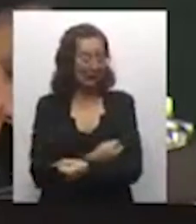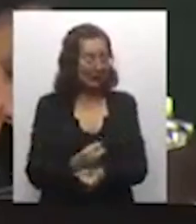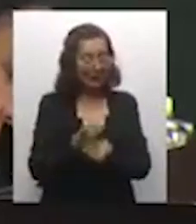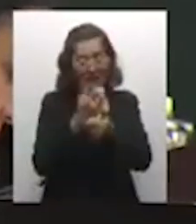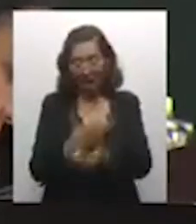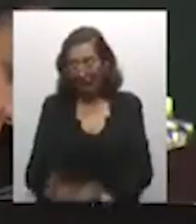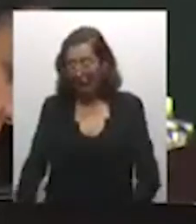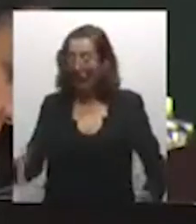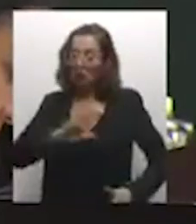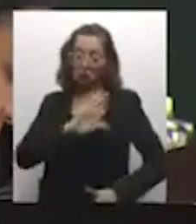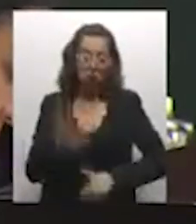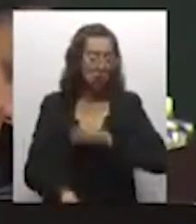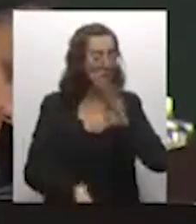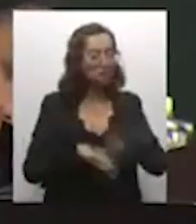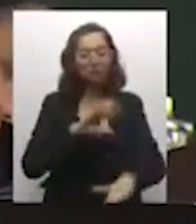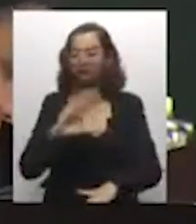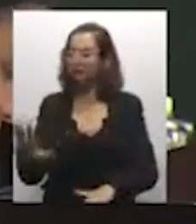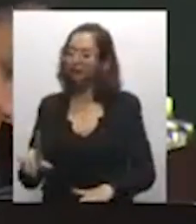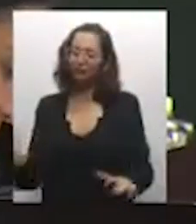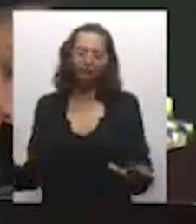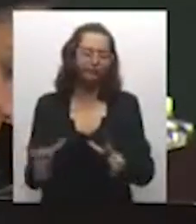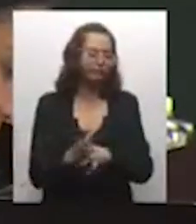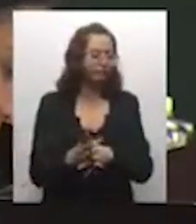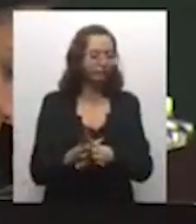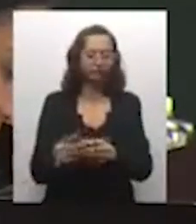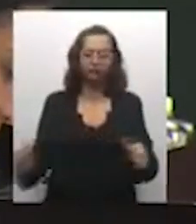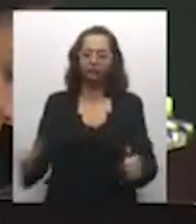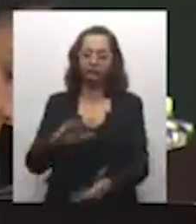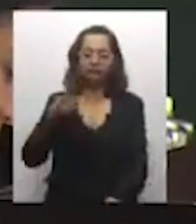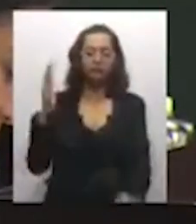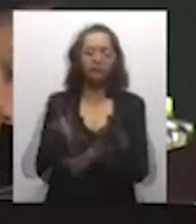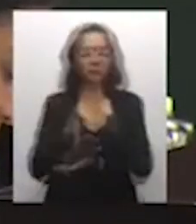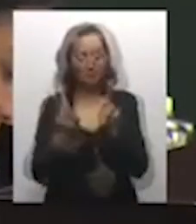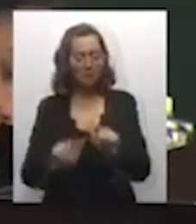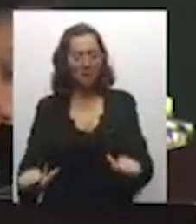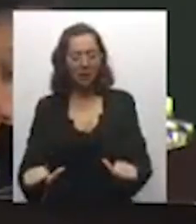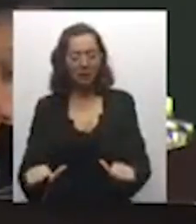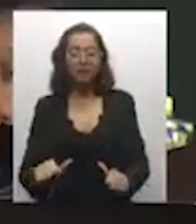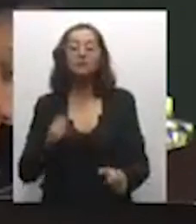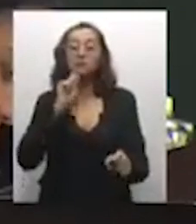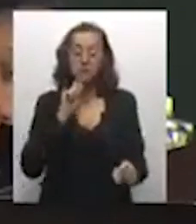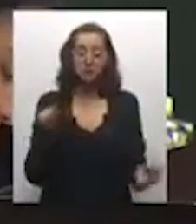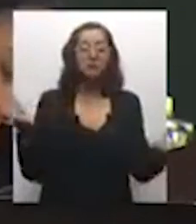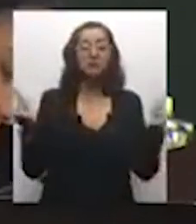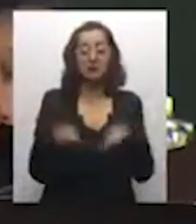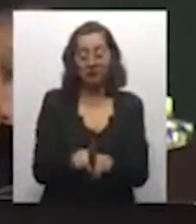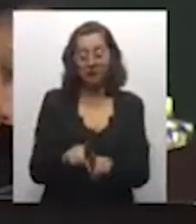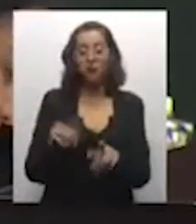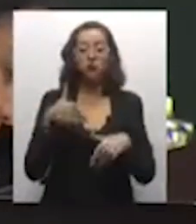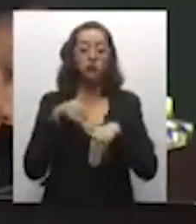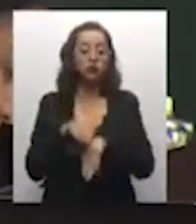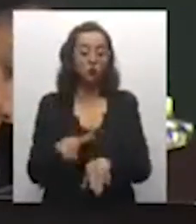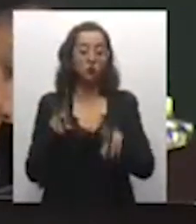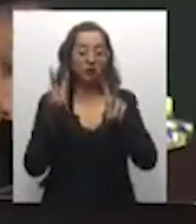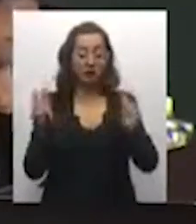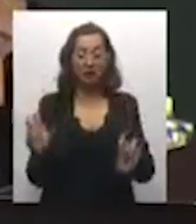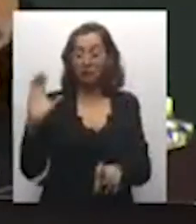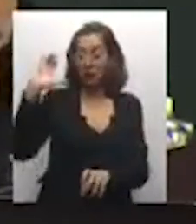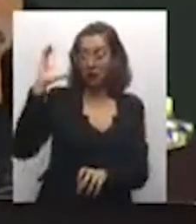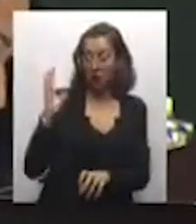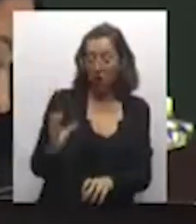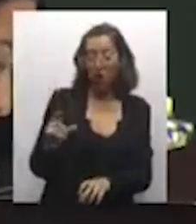se resolvió privilegiando la paz pública la transparencia en materia de